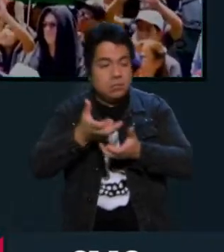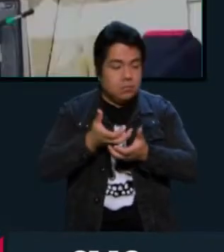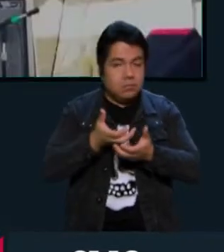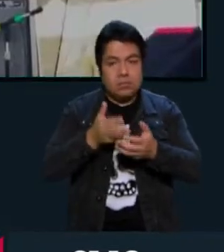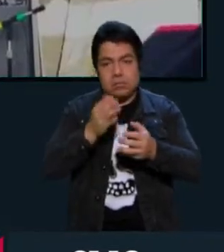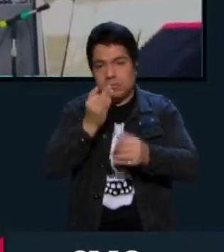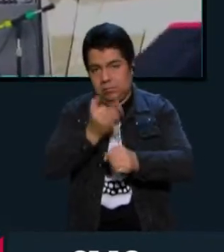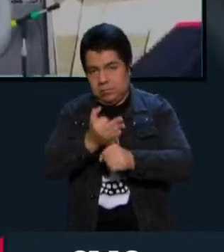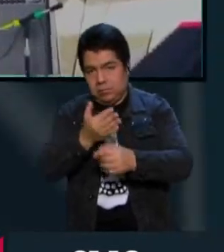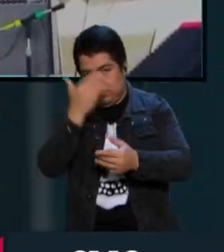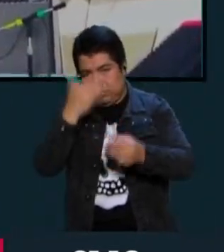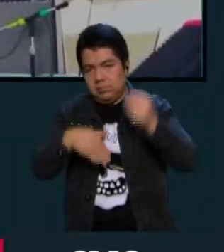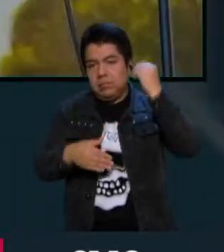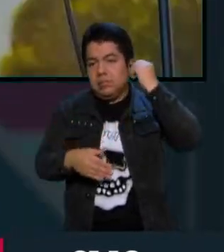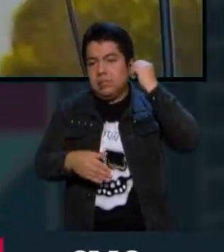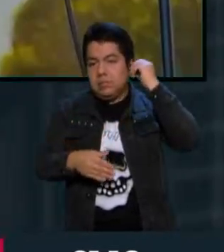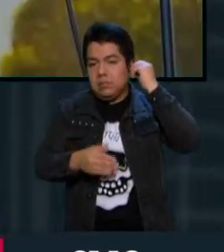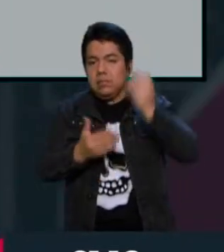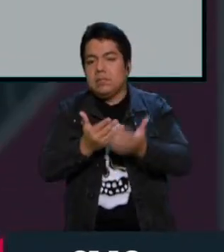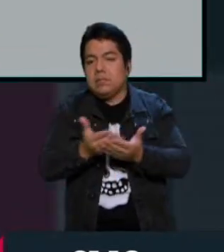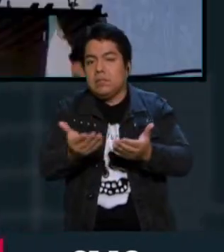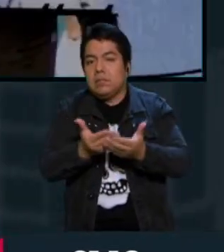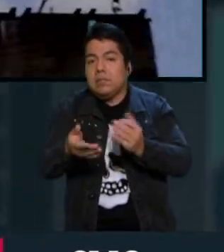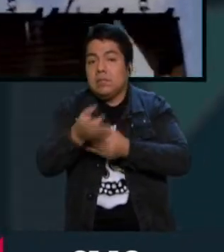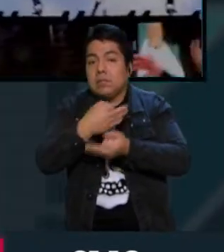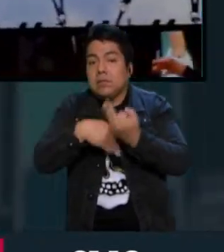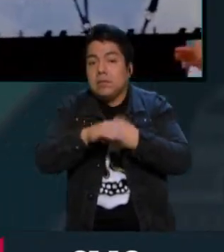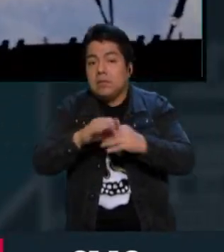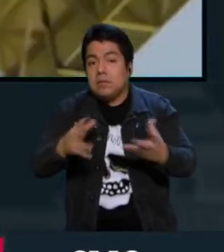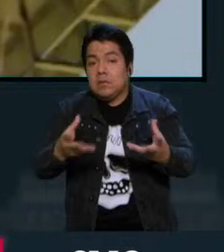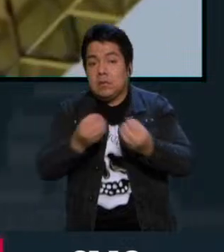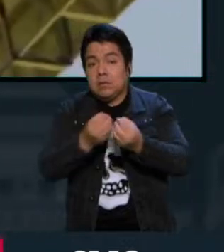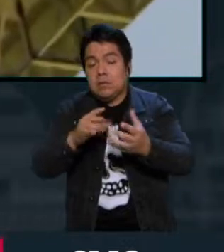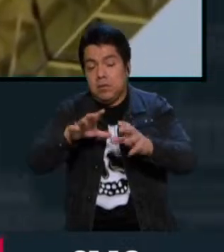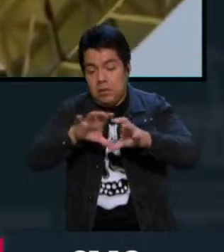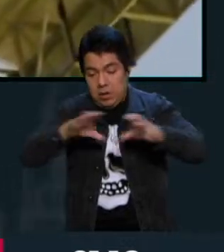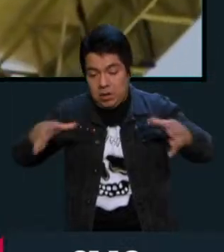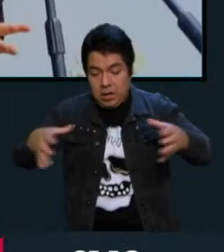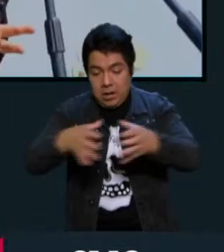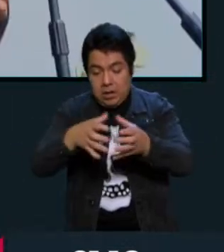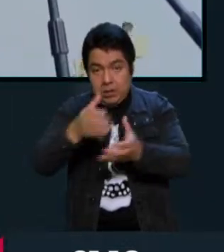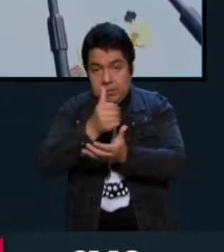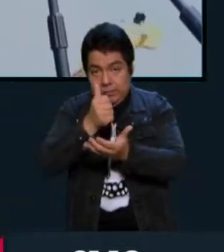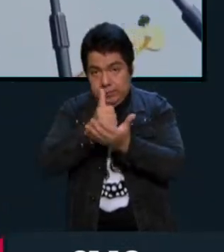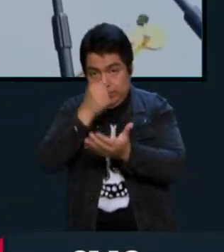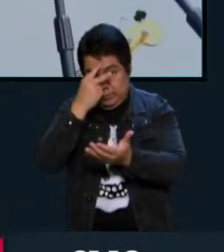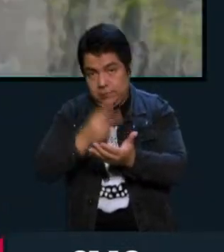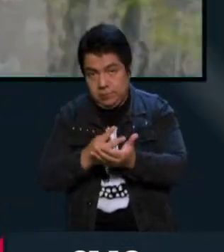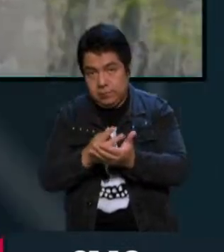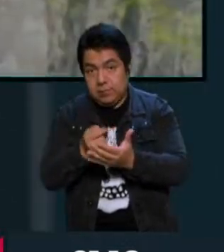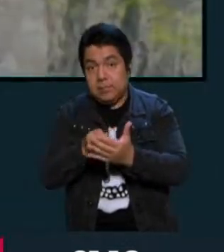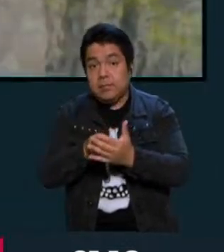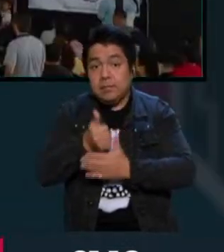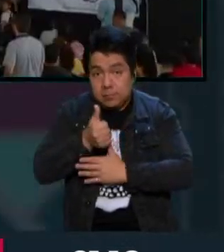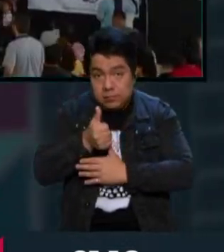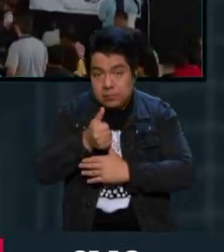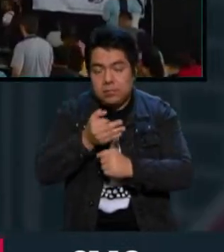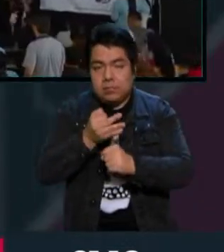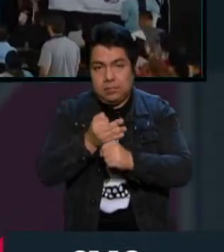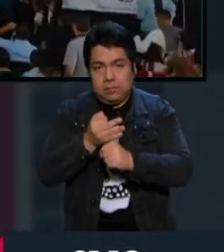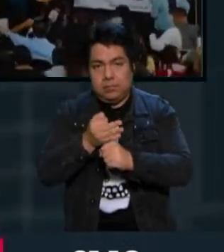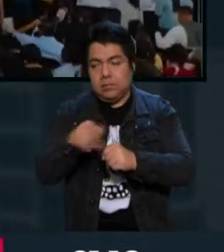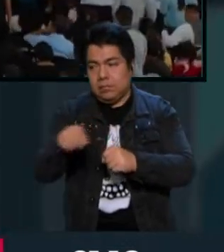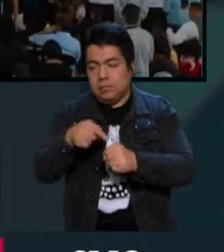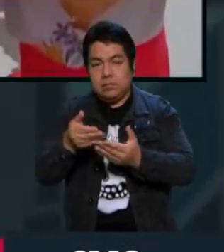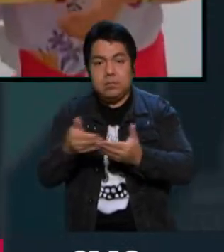que se está teniendo, pues articular justamente con la metrópoli, ¿no? Es la primera vez que hay este momento político en